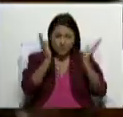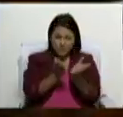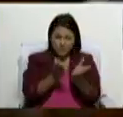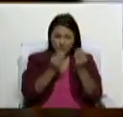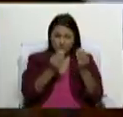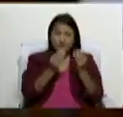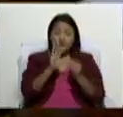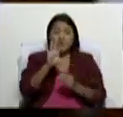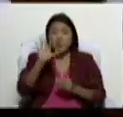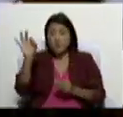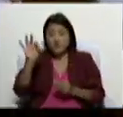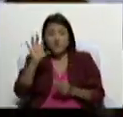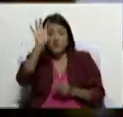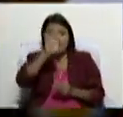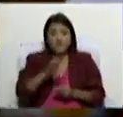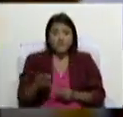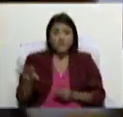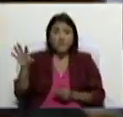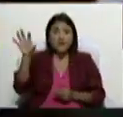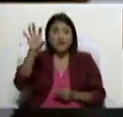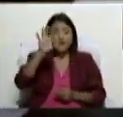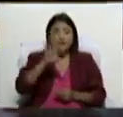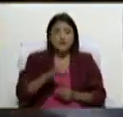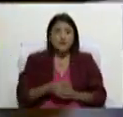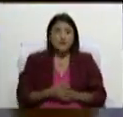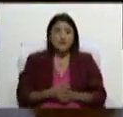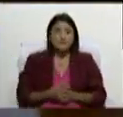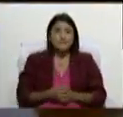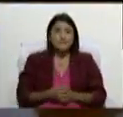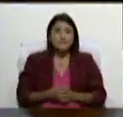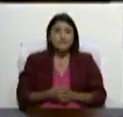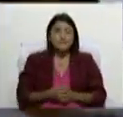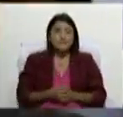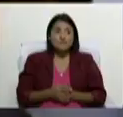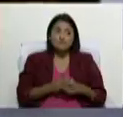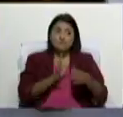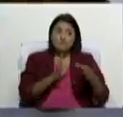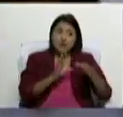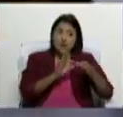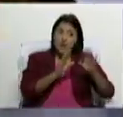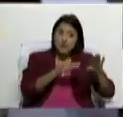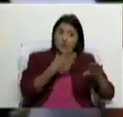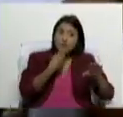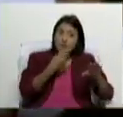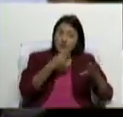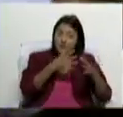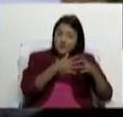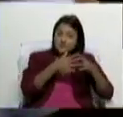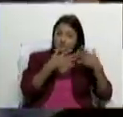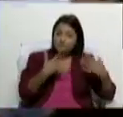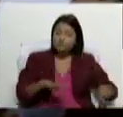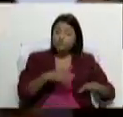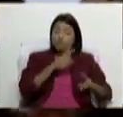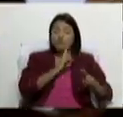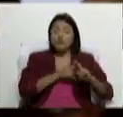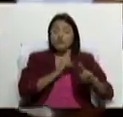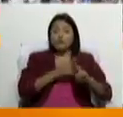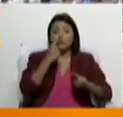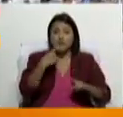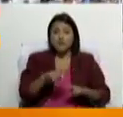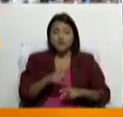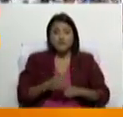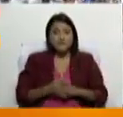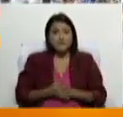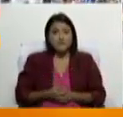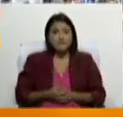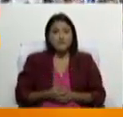Que 50 países de este planeta sean militantes del fascismo, habla mucho de los peligros que hoy se ciernen sobre